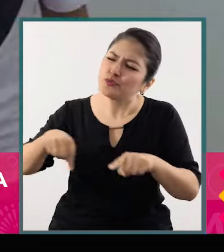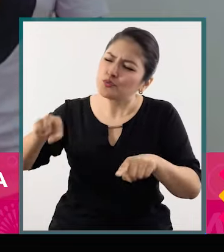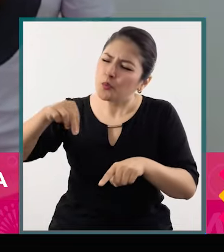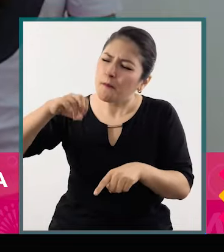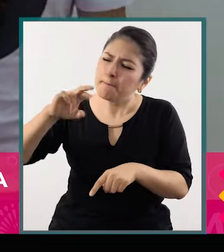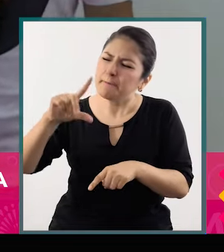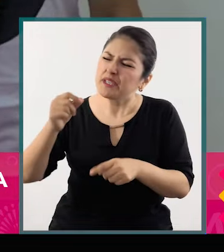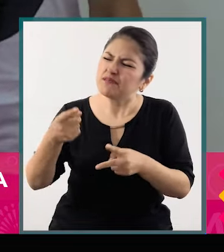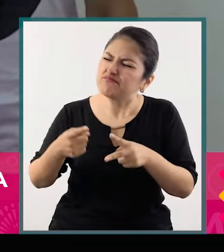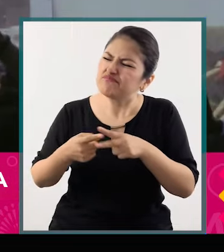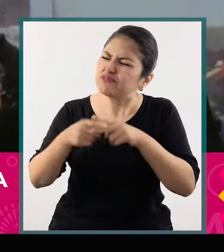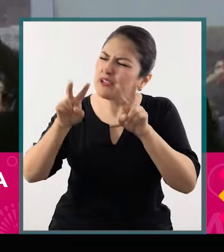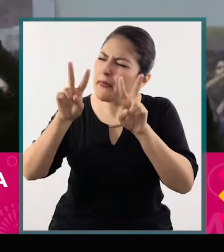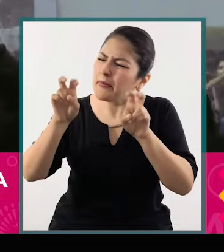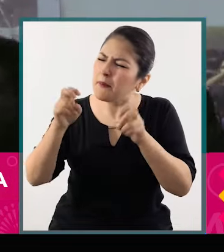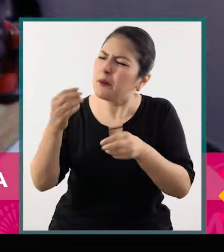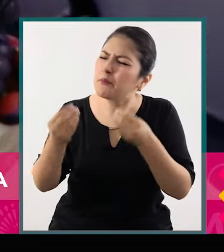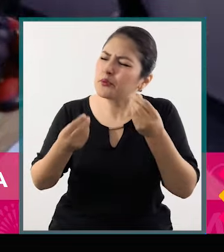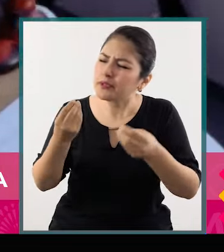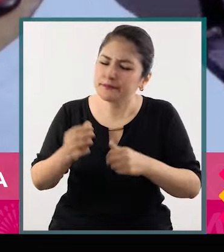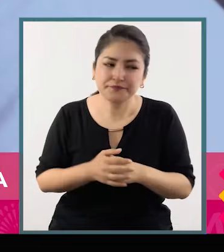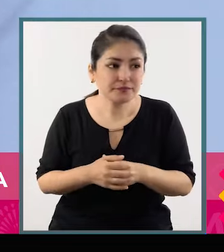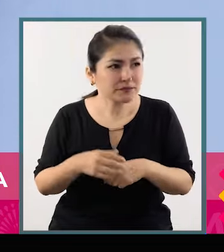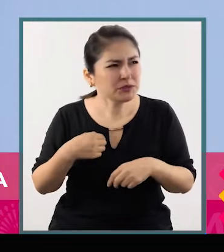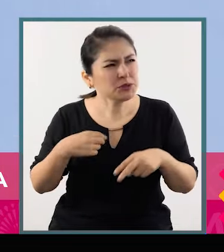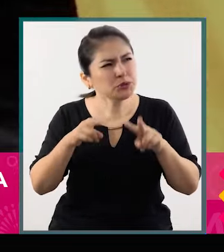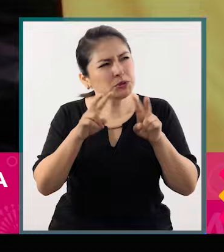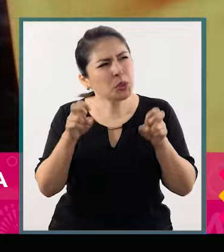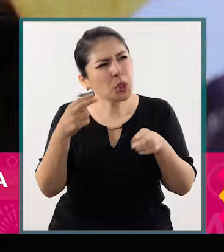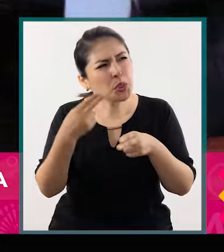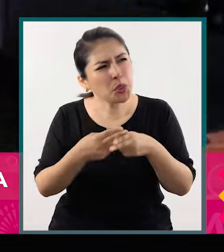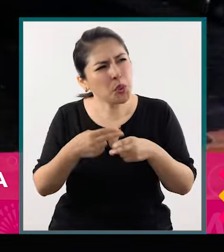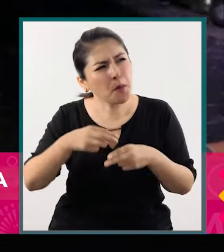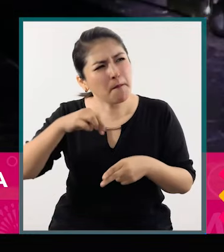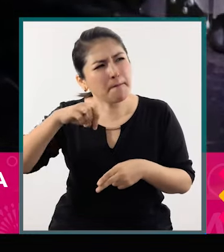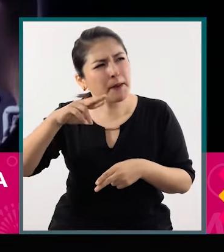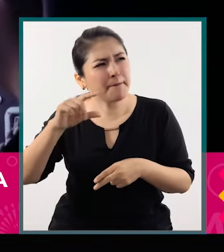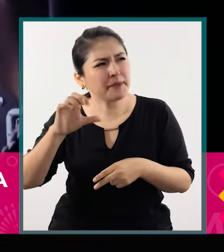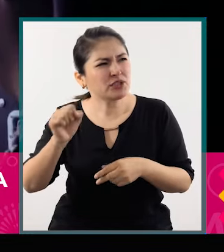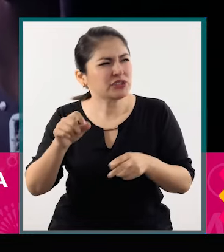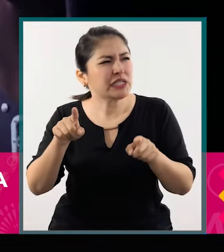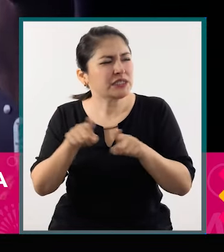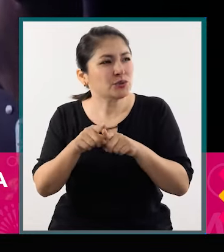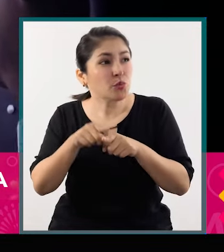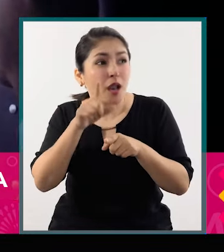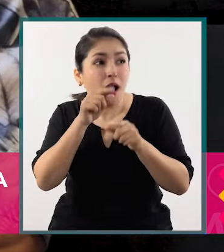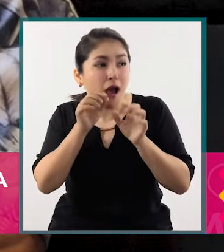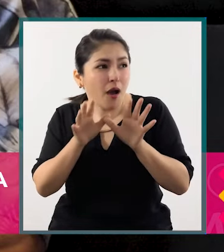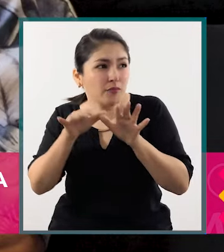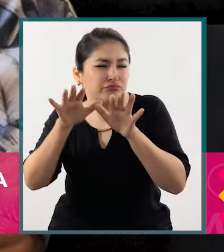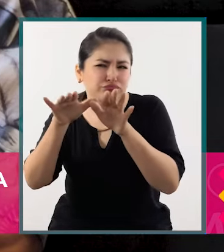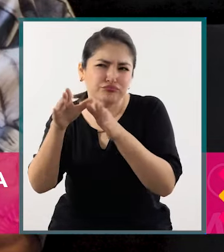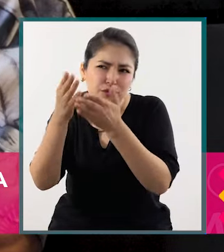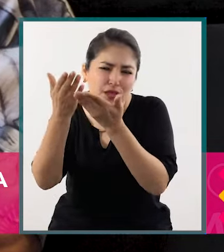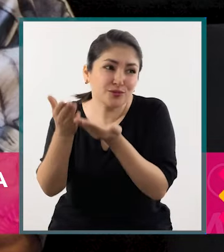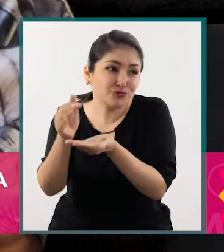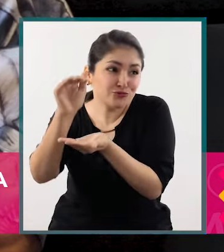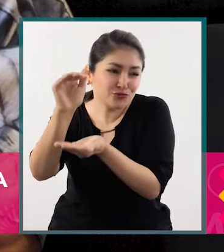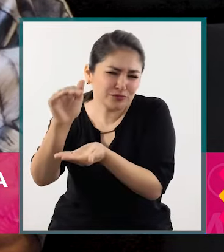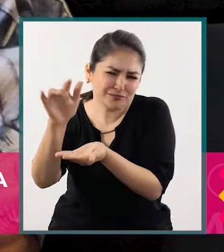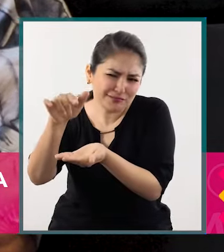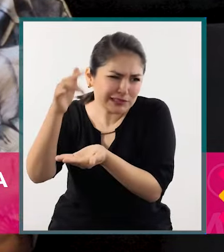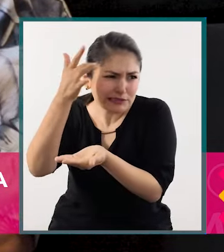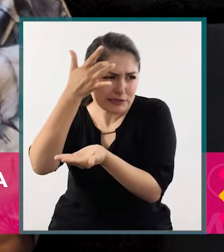origen del nombre de su agrupación. Me gustó porque es el nombre de un ave. Es el mirlo, es un